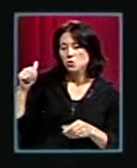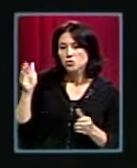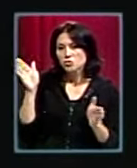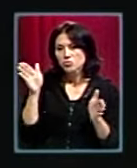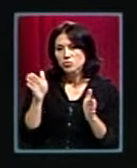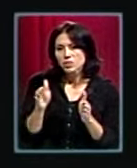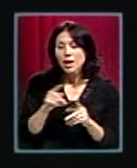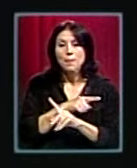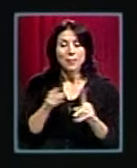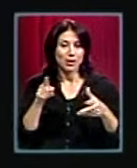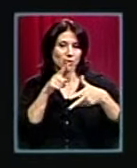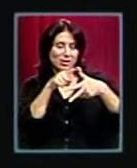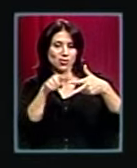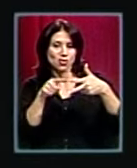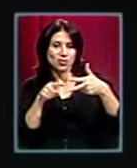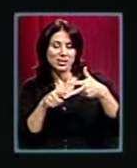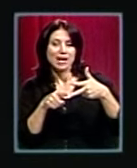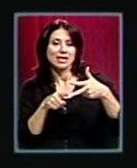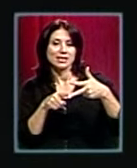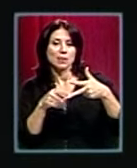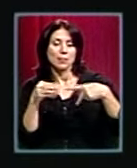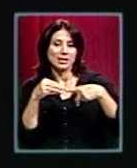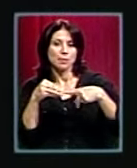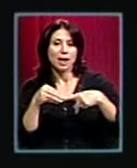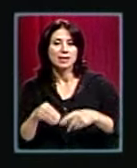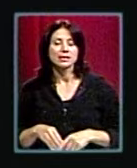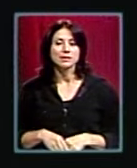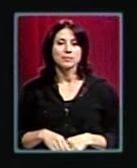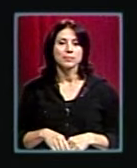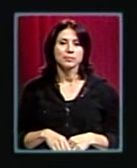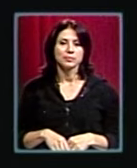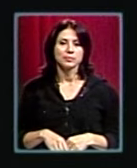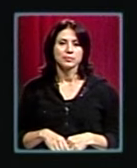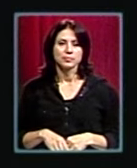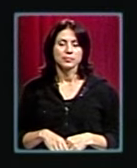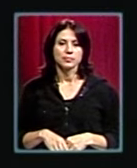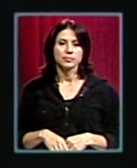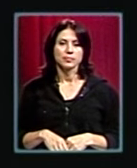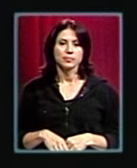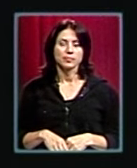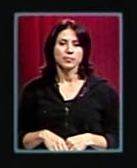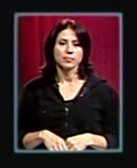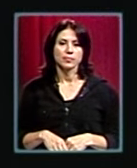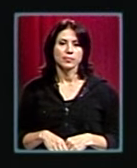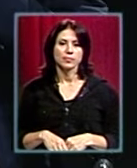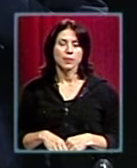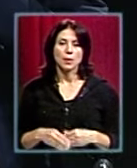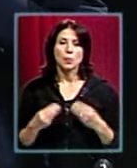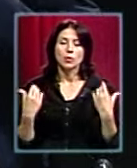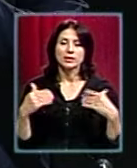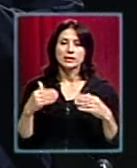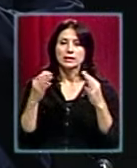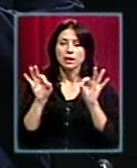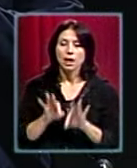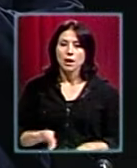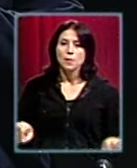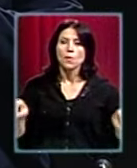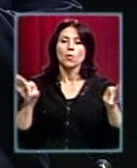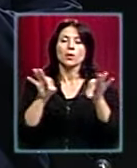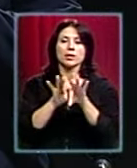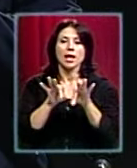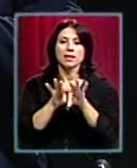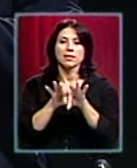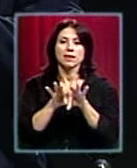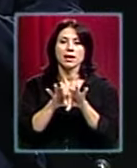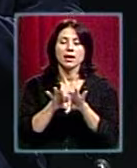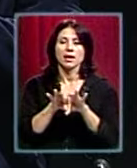esos son los tres principales. Pues qué importante